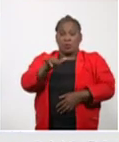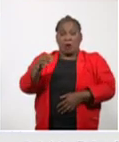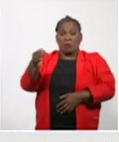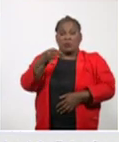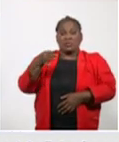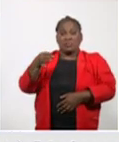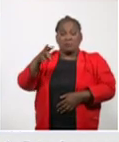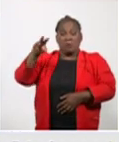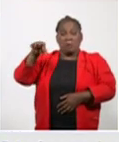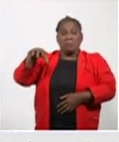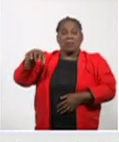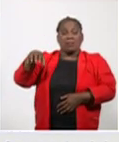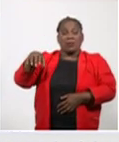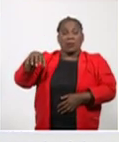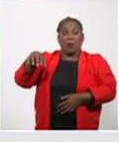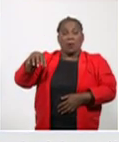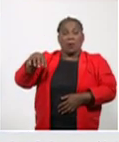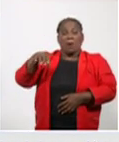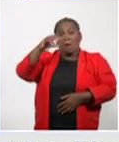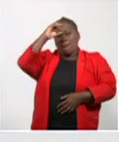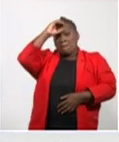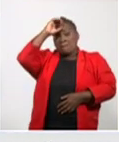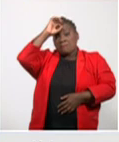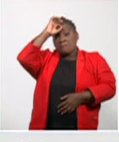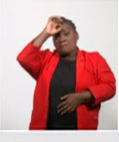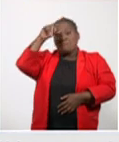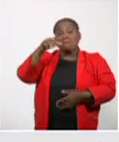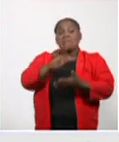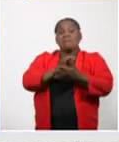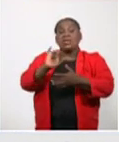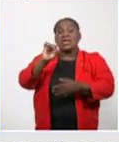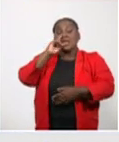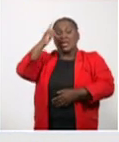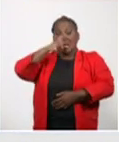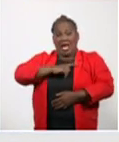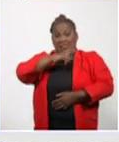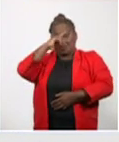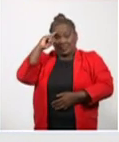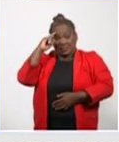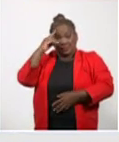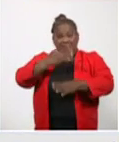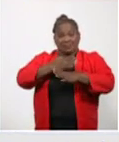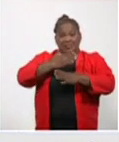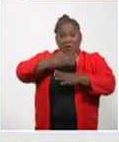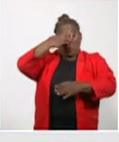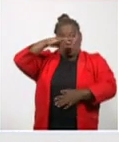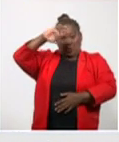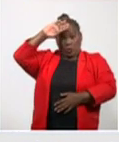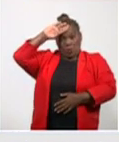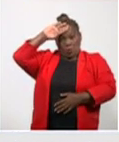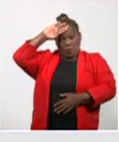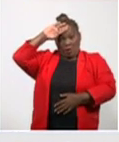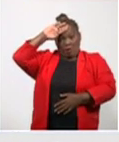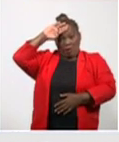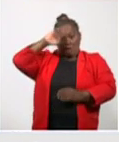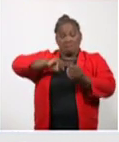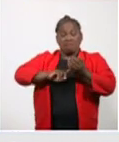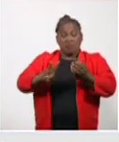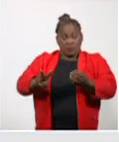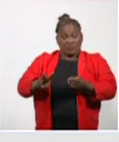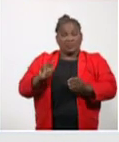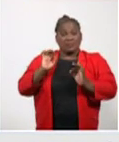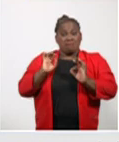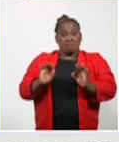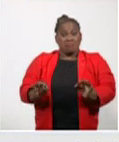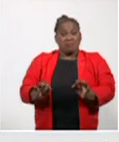Matahambre, de Pinar del Río, el municipio Santiago de Cuba, de la provincia de Santiago,